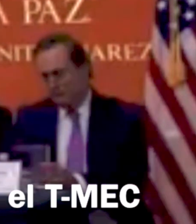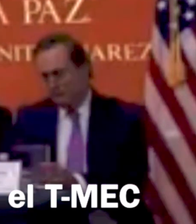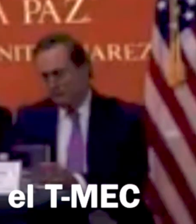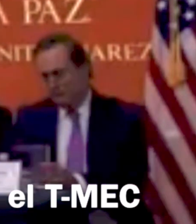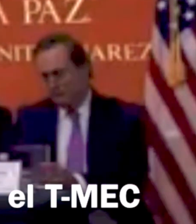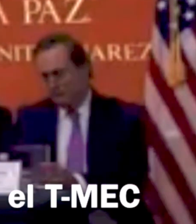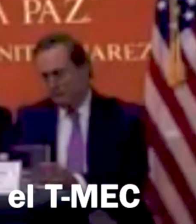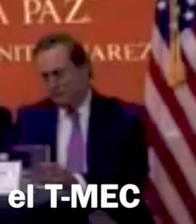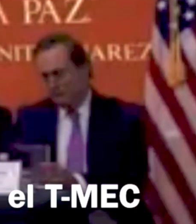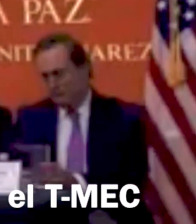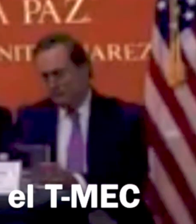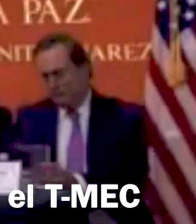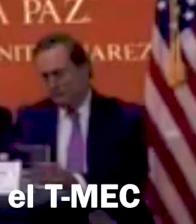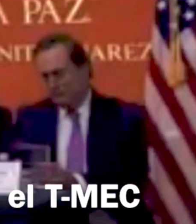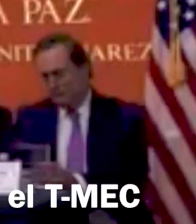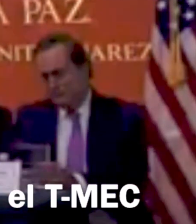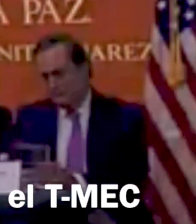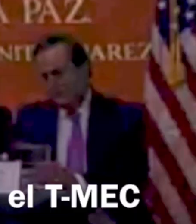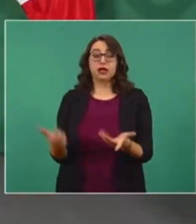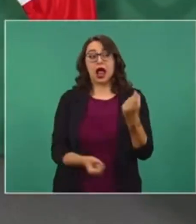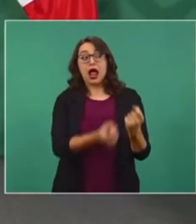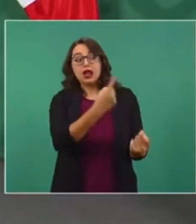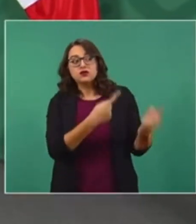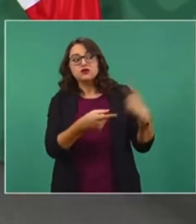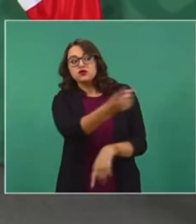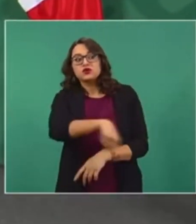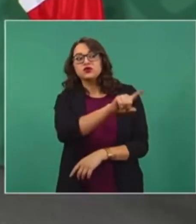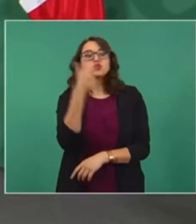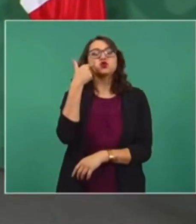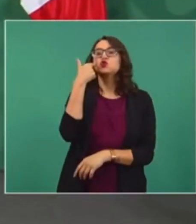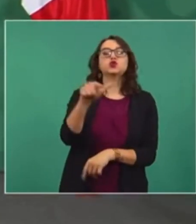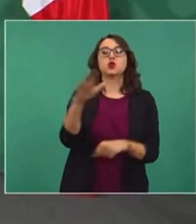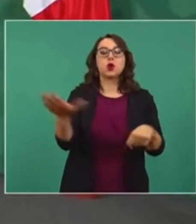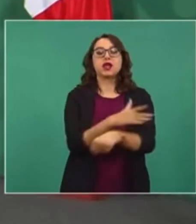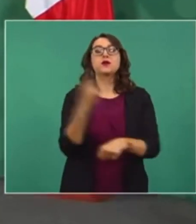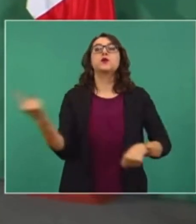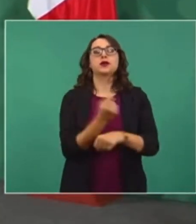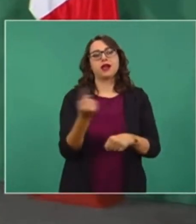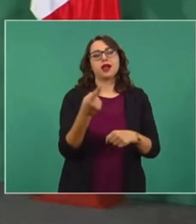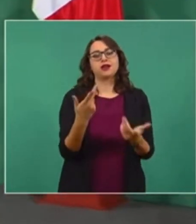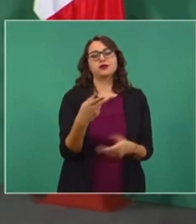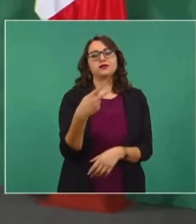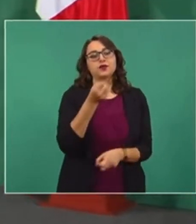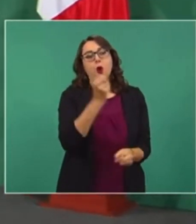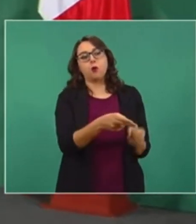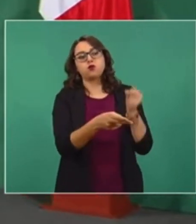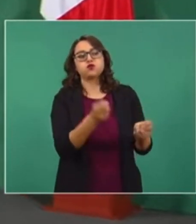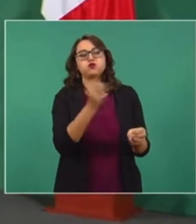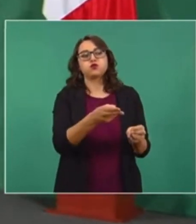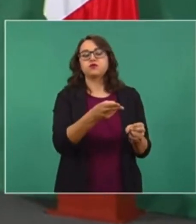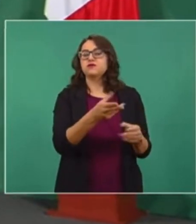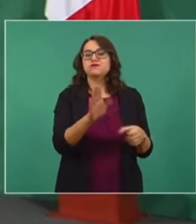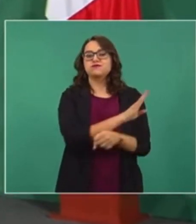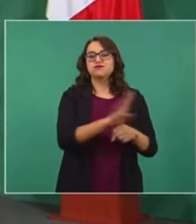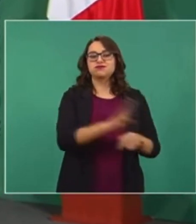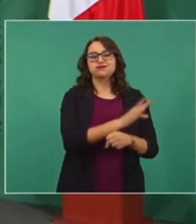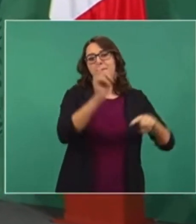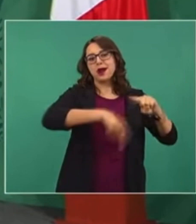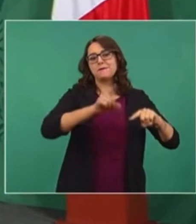sin cambiar los términos del marco legal actual. A ellos les beneficia el marco legal